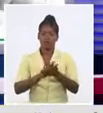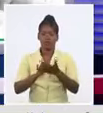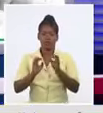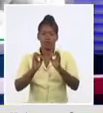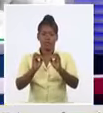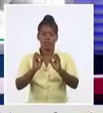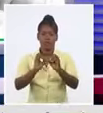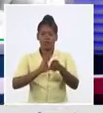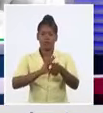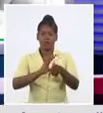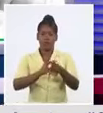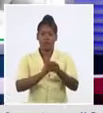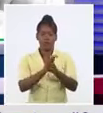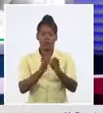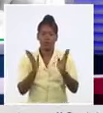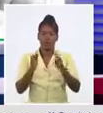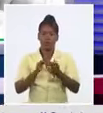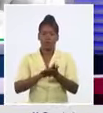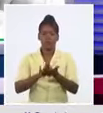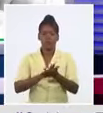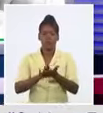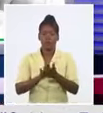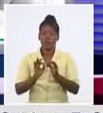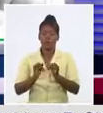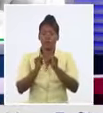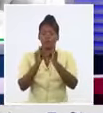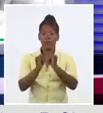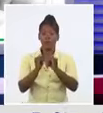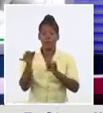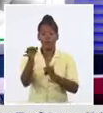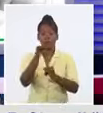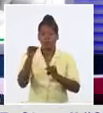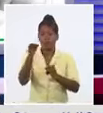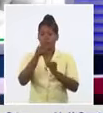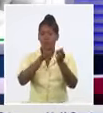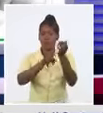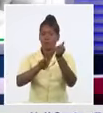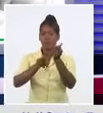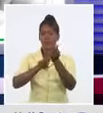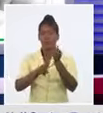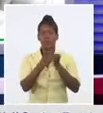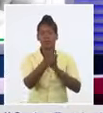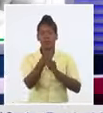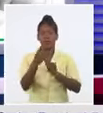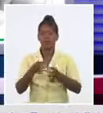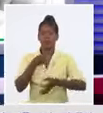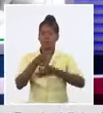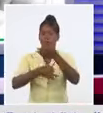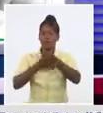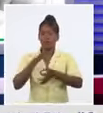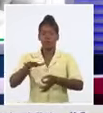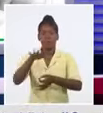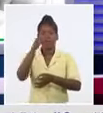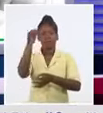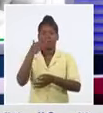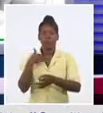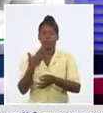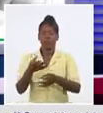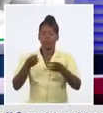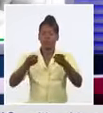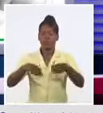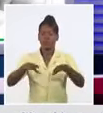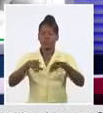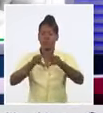de COVID-19. Así ponemos punto final a este análisis por cada una de las provincias cubanas sobre el reporte de